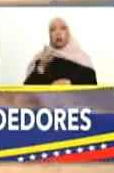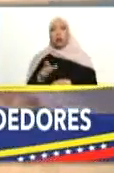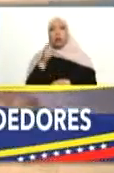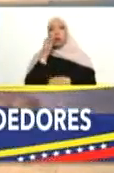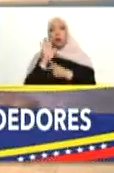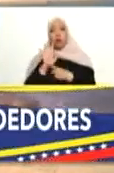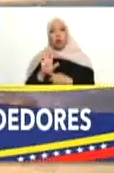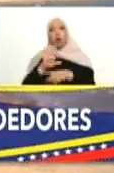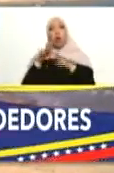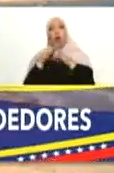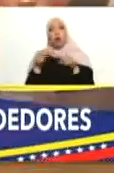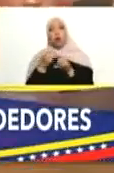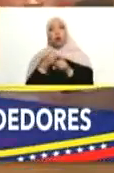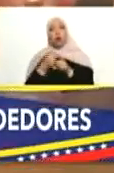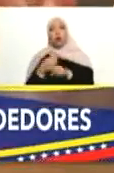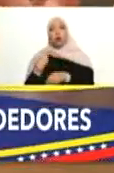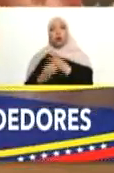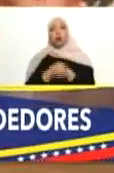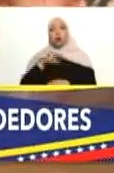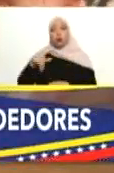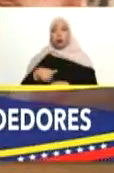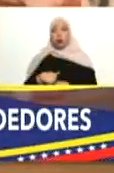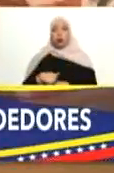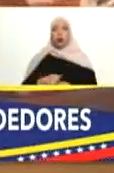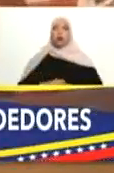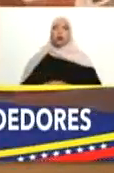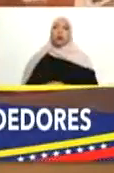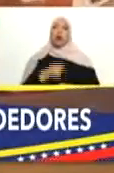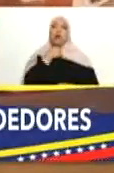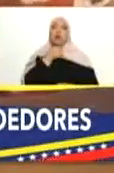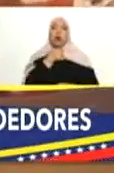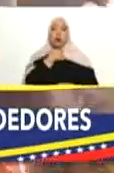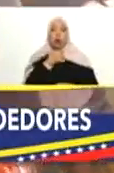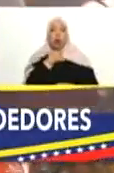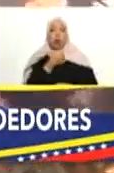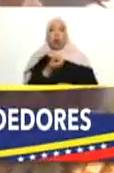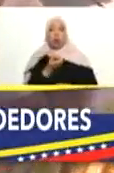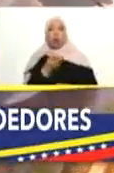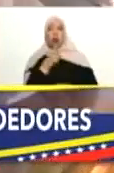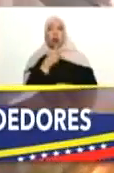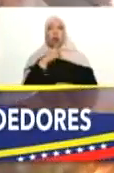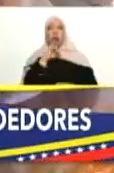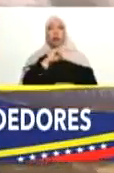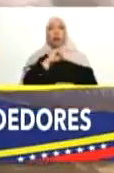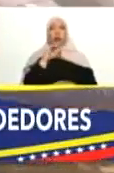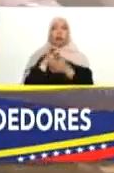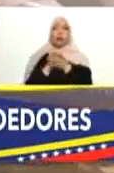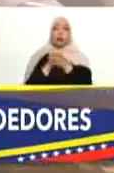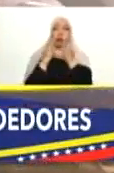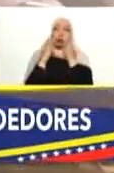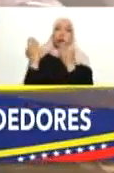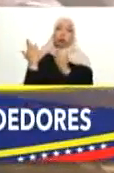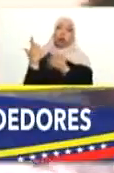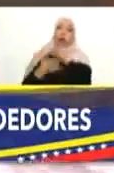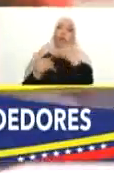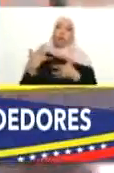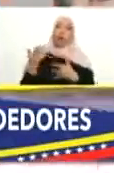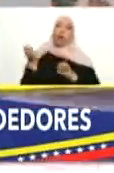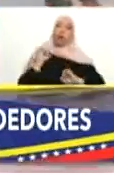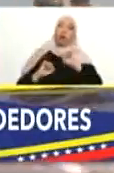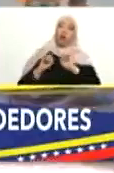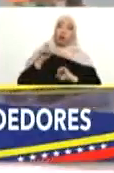muestra de ello. Todos los emprendedores que están acá son muestra de ello. Me gustaría darle la palabra a Emily, que haga una referencia